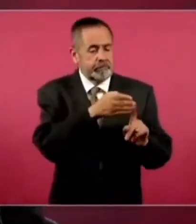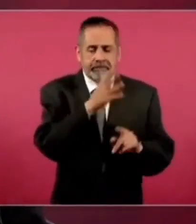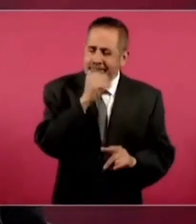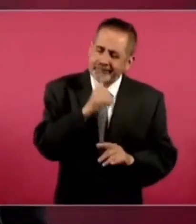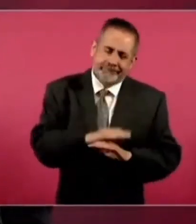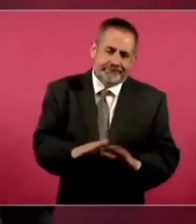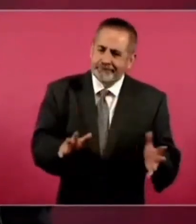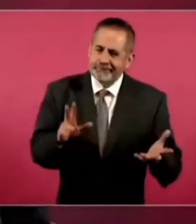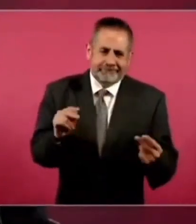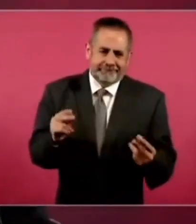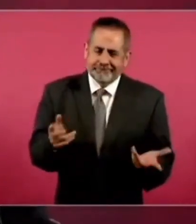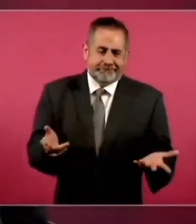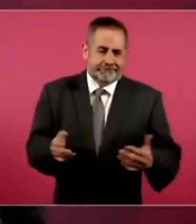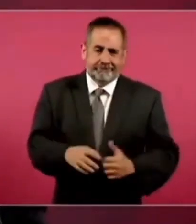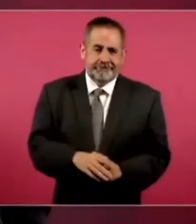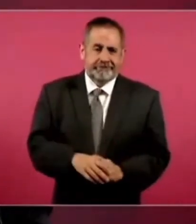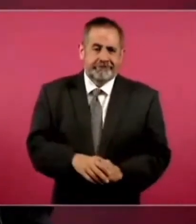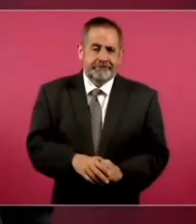porque